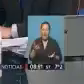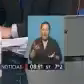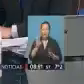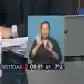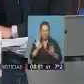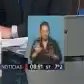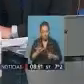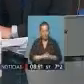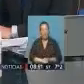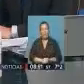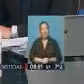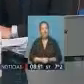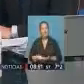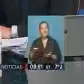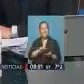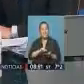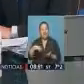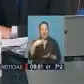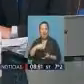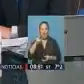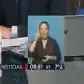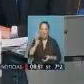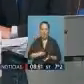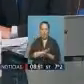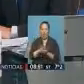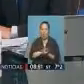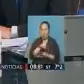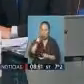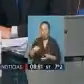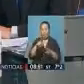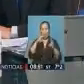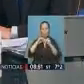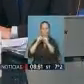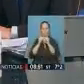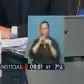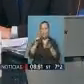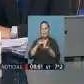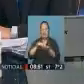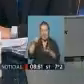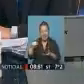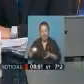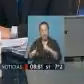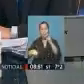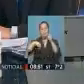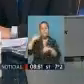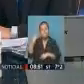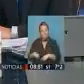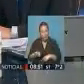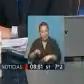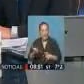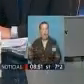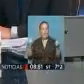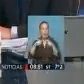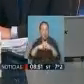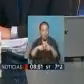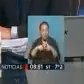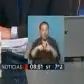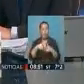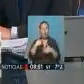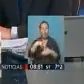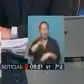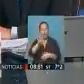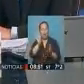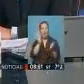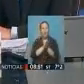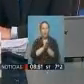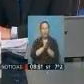Y a ver, el Senado tiene que resolver el tema. Es un tema que está en discusión en el Senado y mañana hay una audiencia que se va a hacer